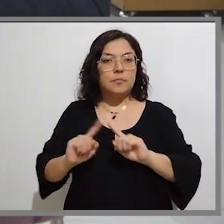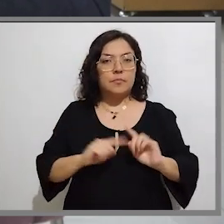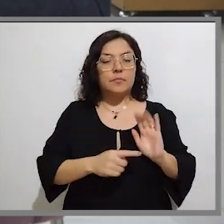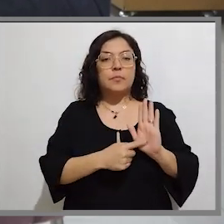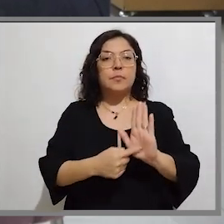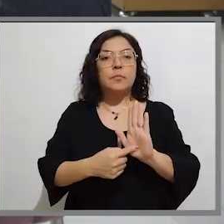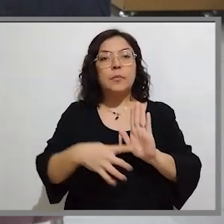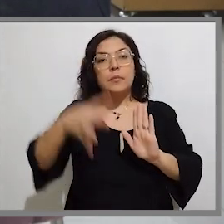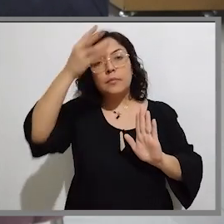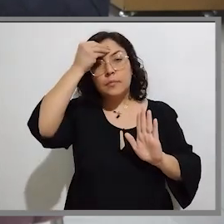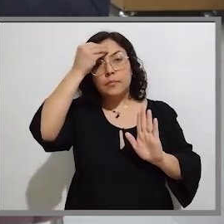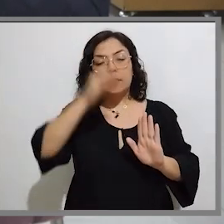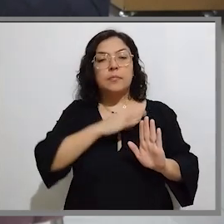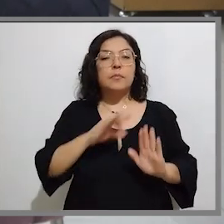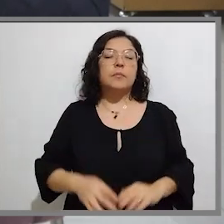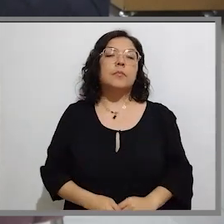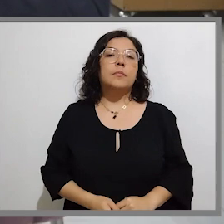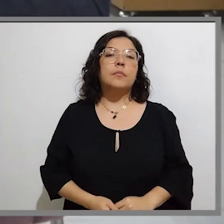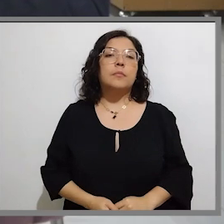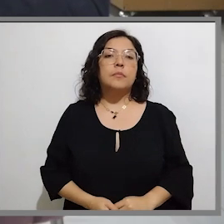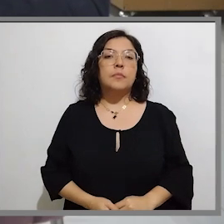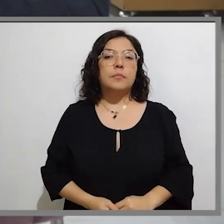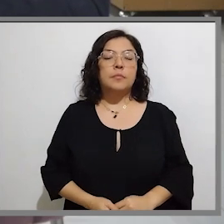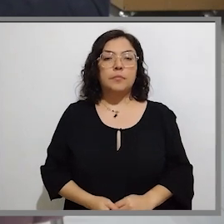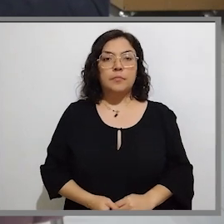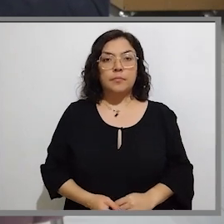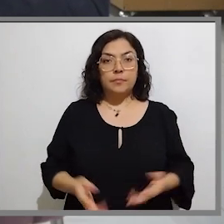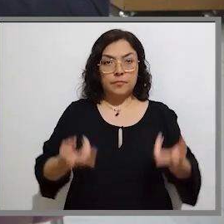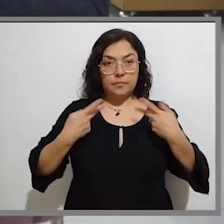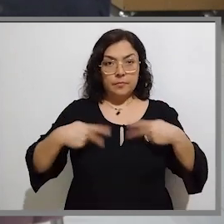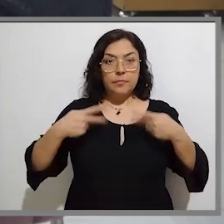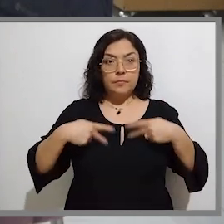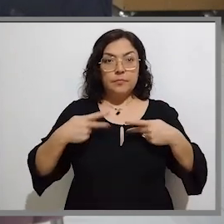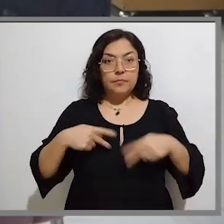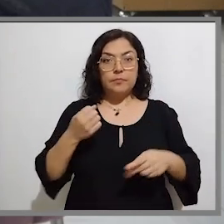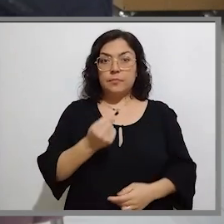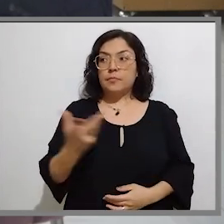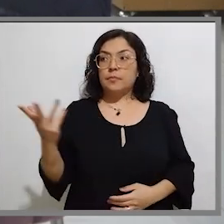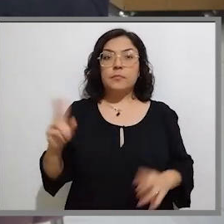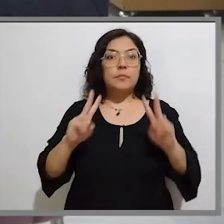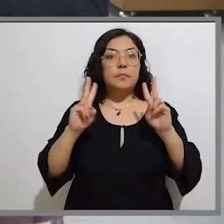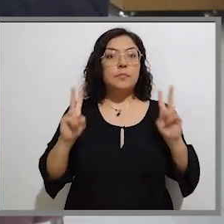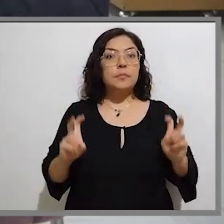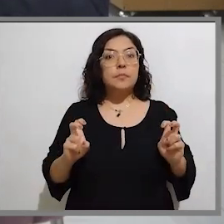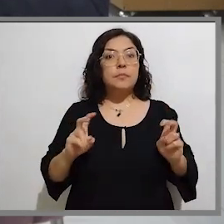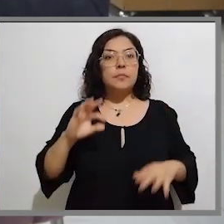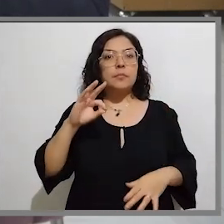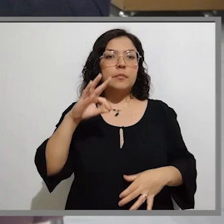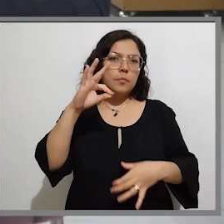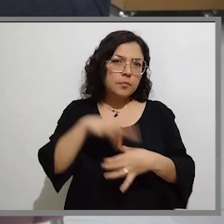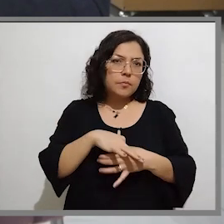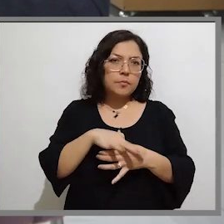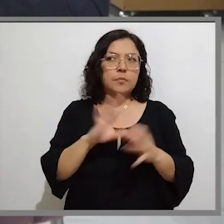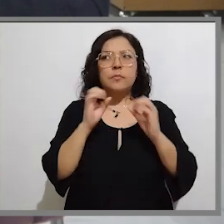la oportunidad, eso es algo que quiero destacar mucho, de que no solamente acudiera gente interesada en los temas político-electorales